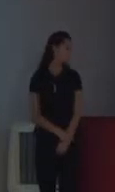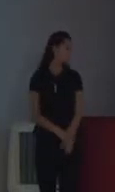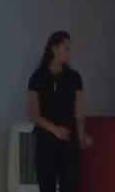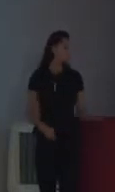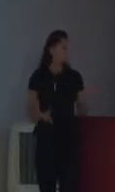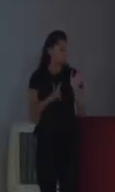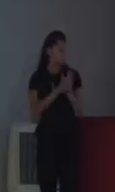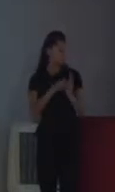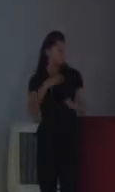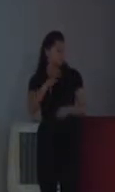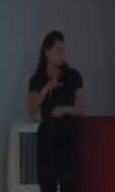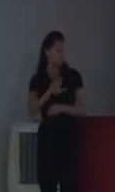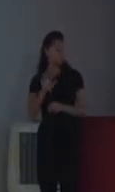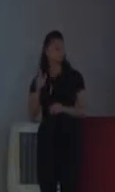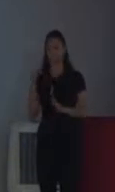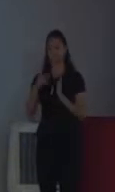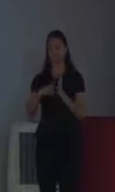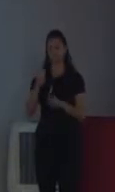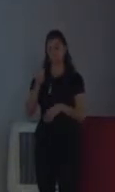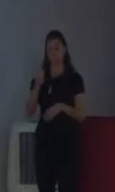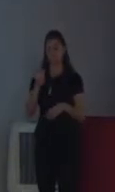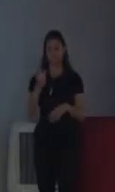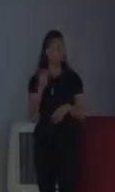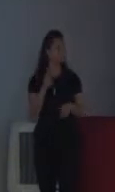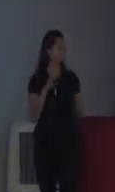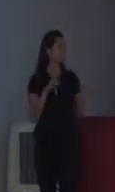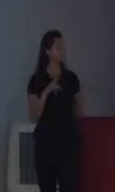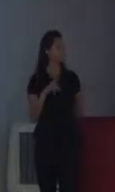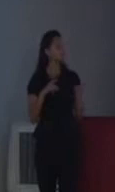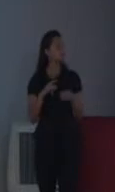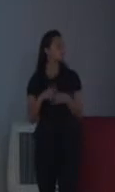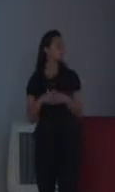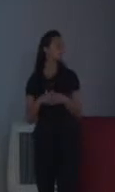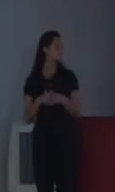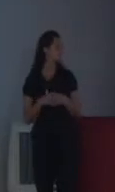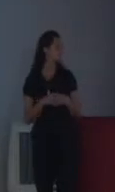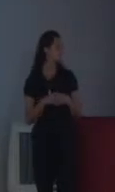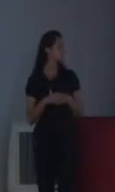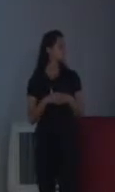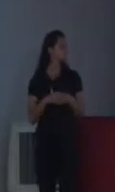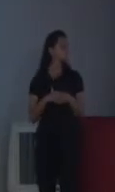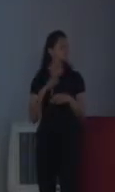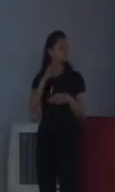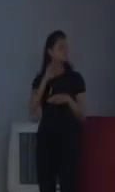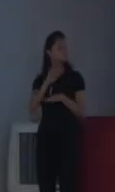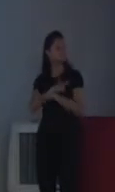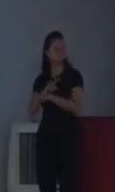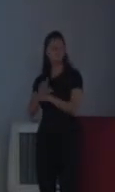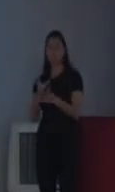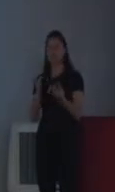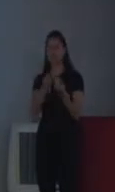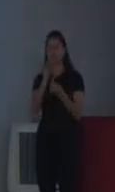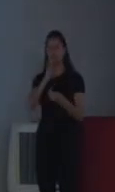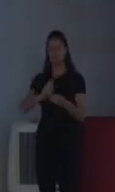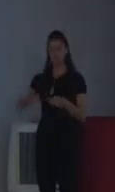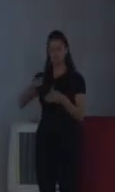El decreto 1855 del 2009, por medio del cual se regula el Consejo Nacional de